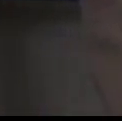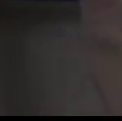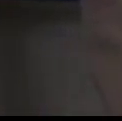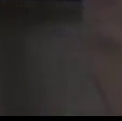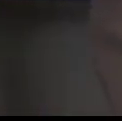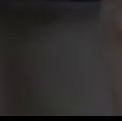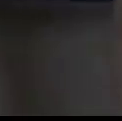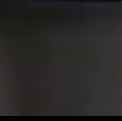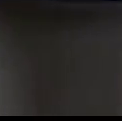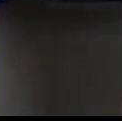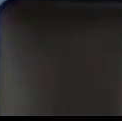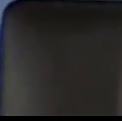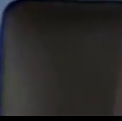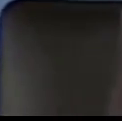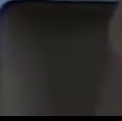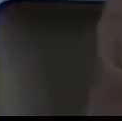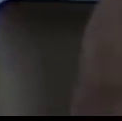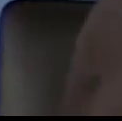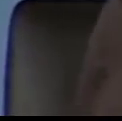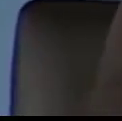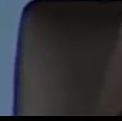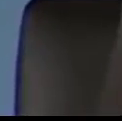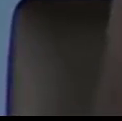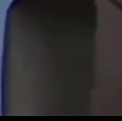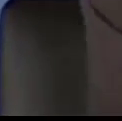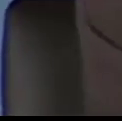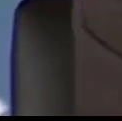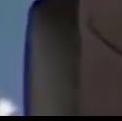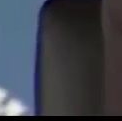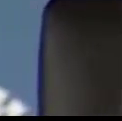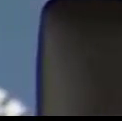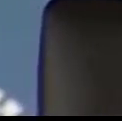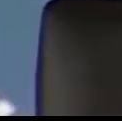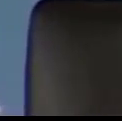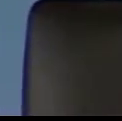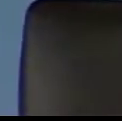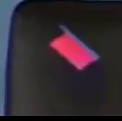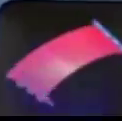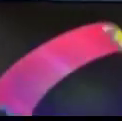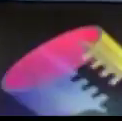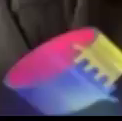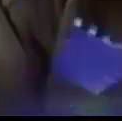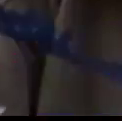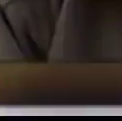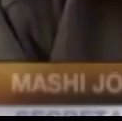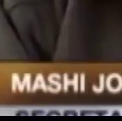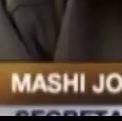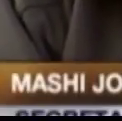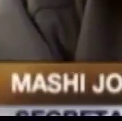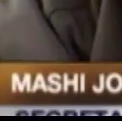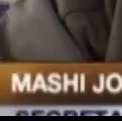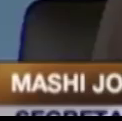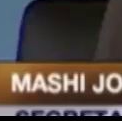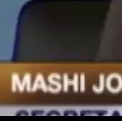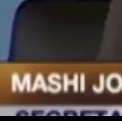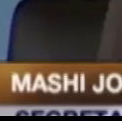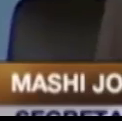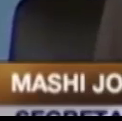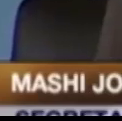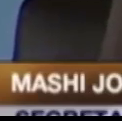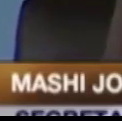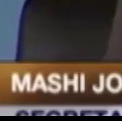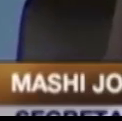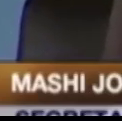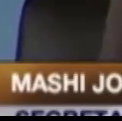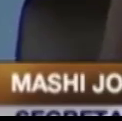Cae ratito, chunga 15 minutos, que chunga pus, chunga 15 horas, que chunga pus a minutos. China, cataita, cuna, mama, cuna, wambra, cuna, cuitza, cuna,